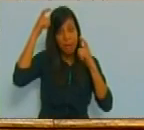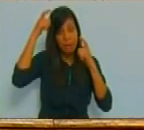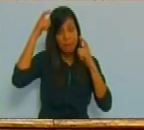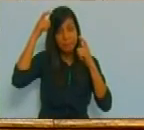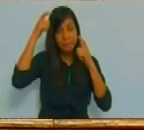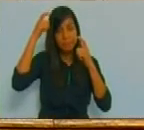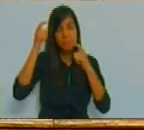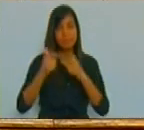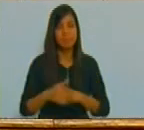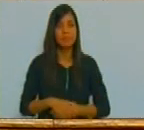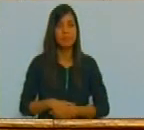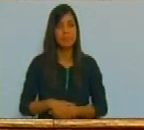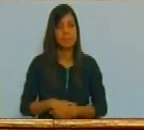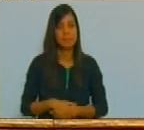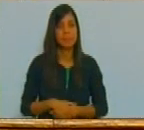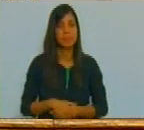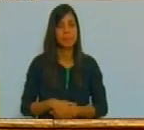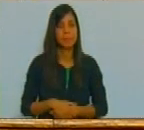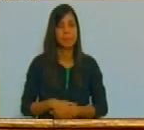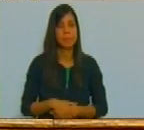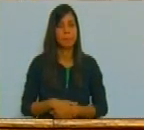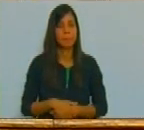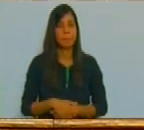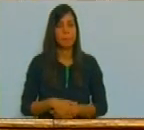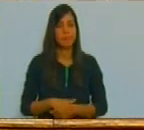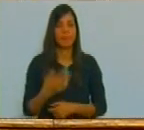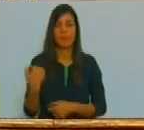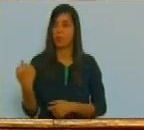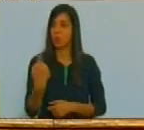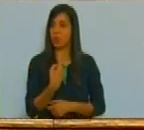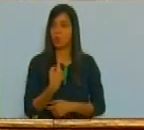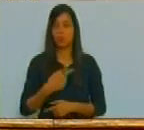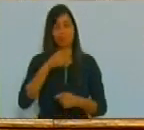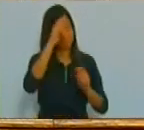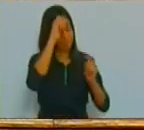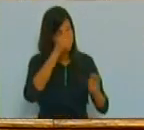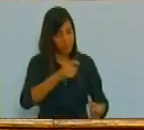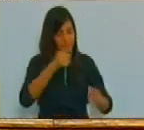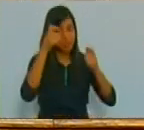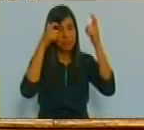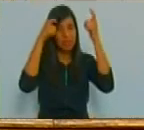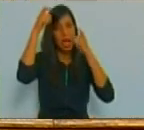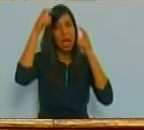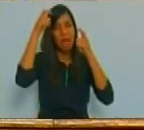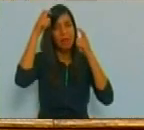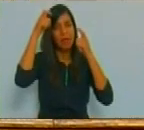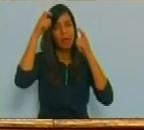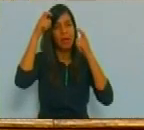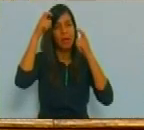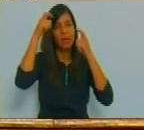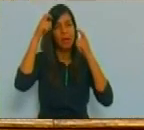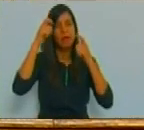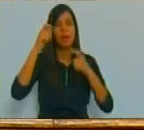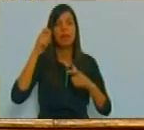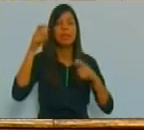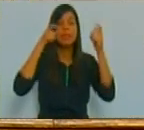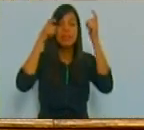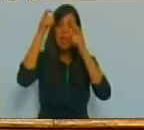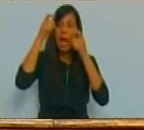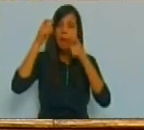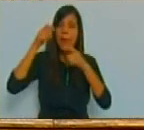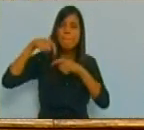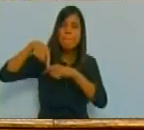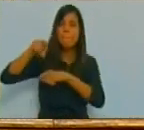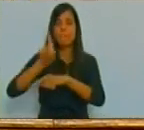y esto es otro ámbito donde nosotros de pie tendríamos que reconocérselo se desmarca por primera vez en venezuela